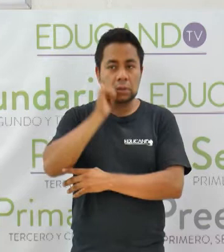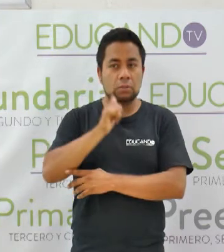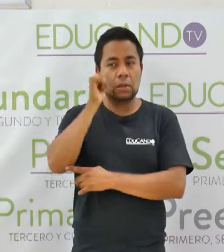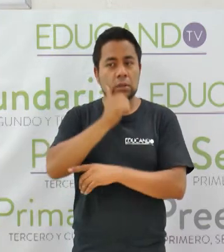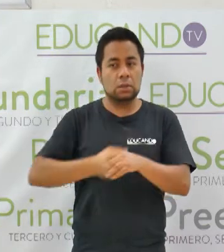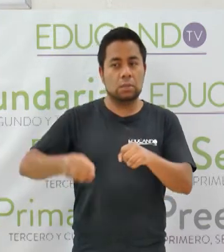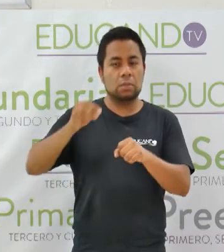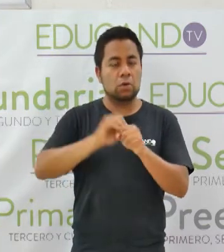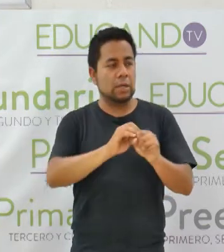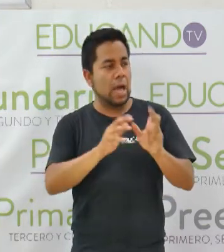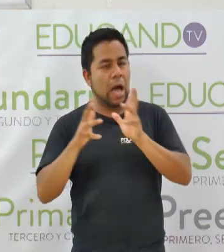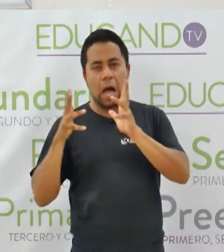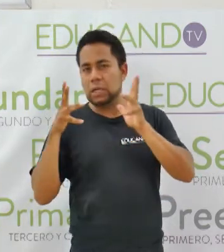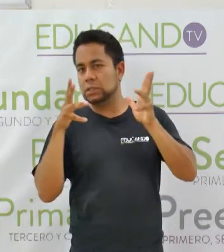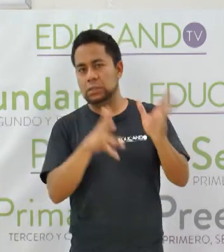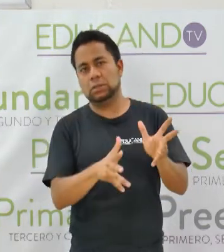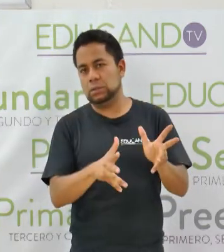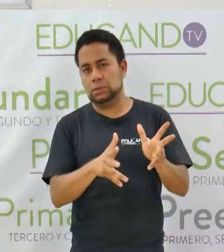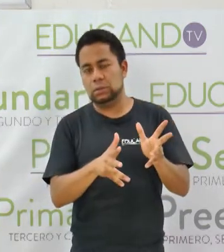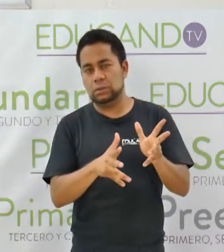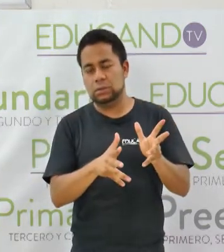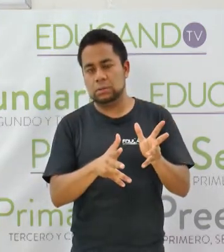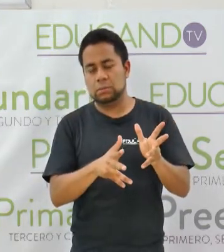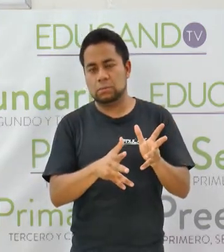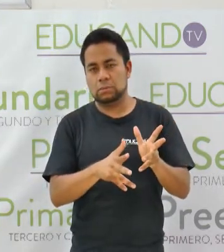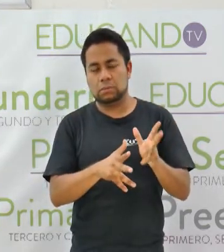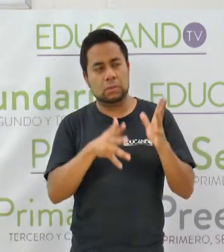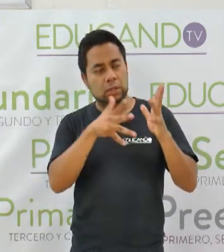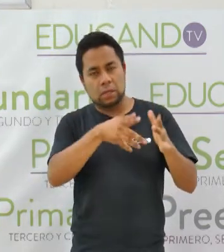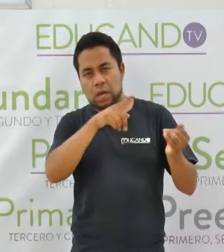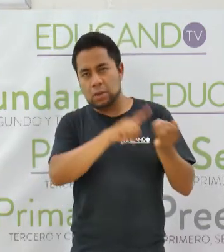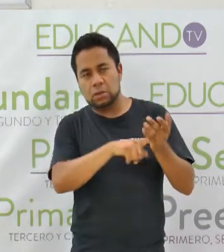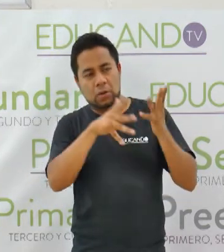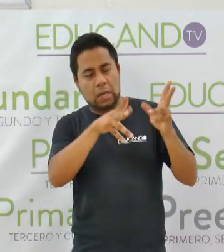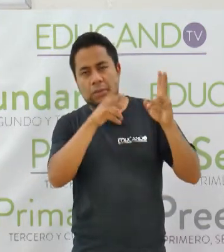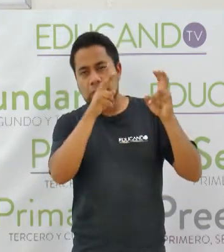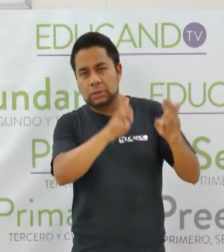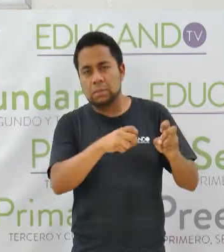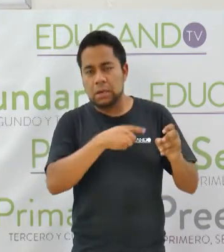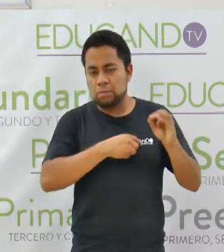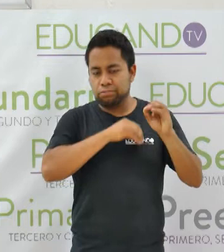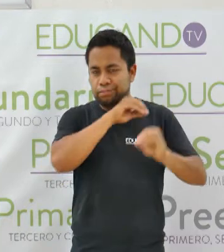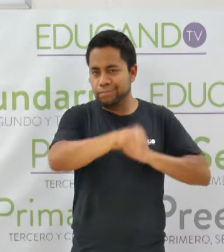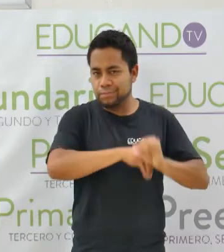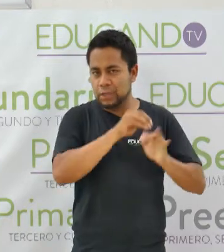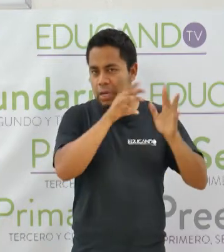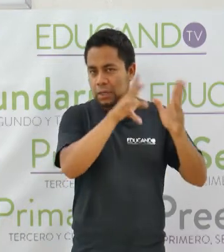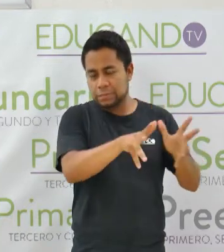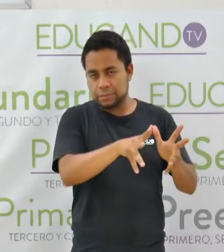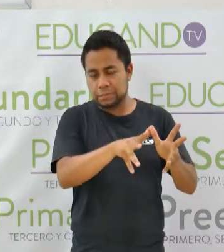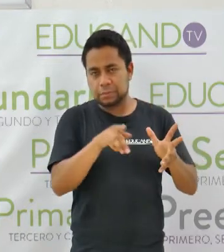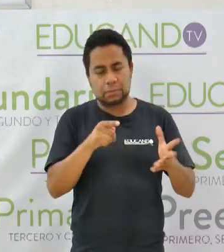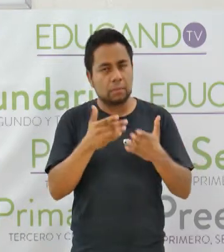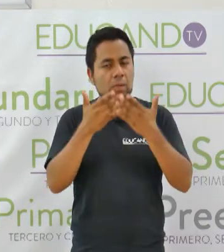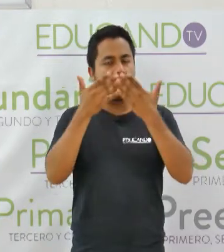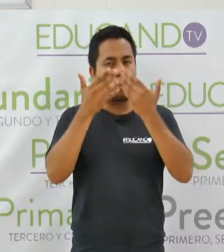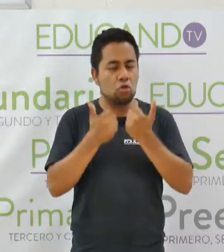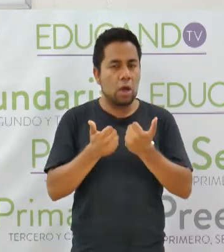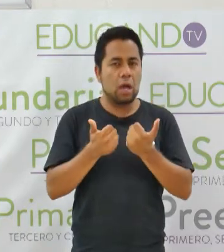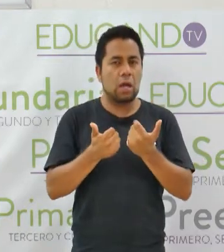siempre va a ser tal cual, bien, el contenido o el tema que vamos a abordar. Aquí no va a